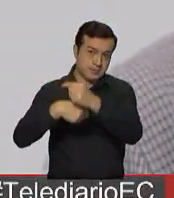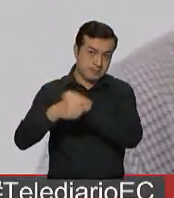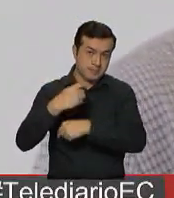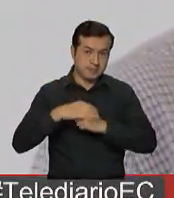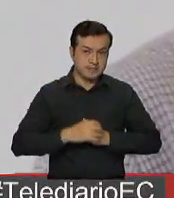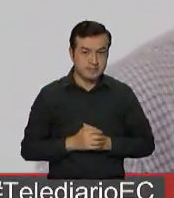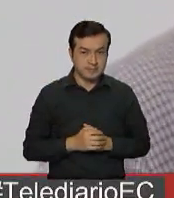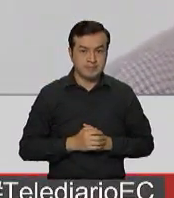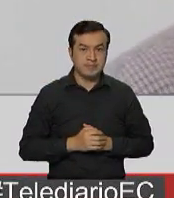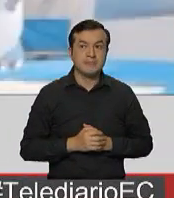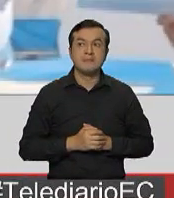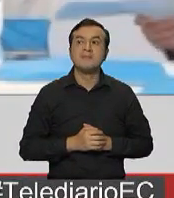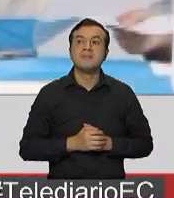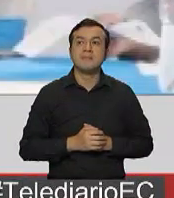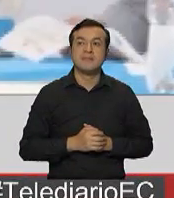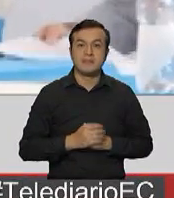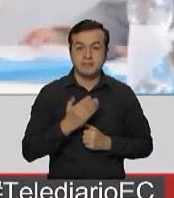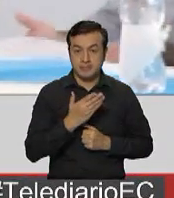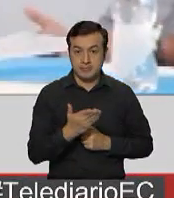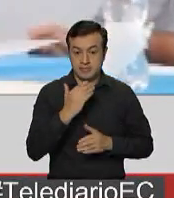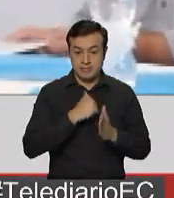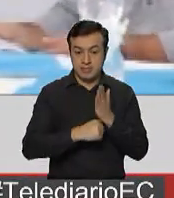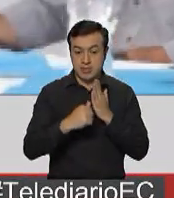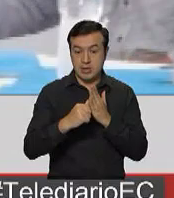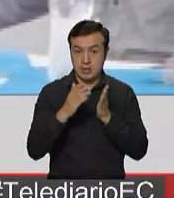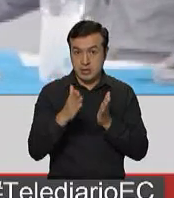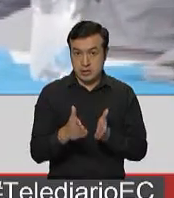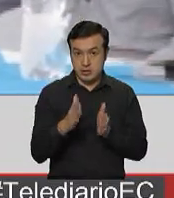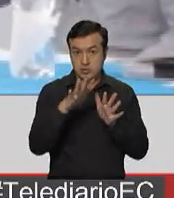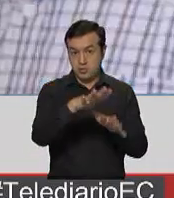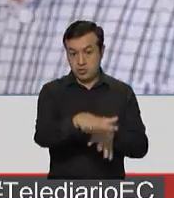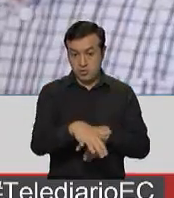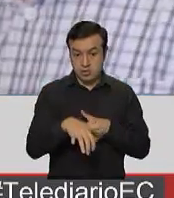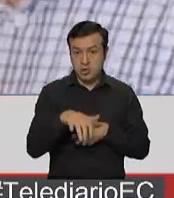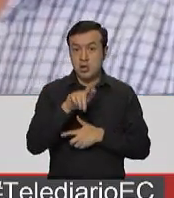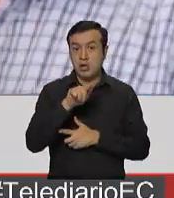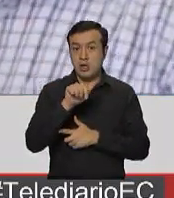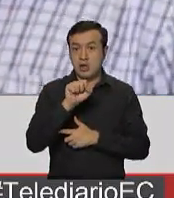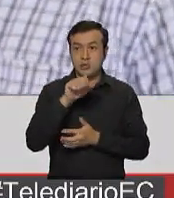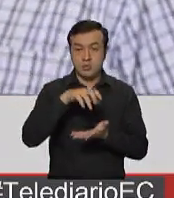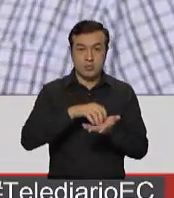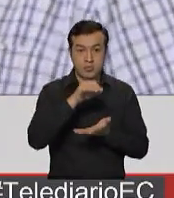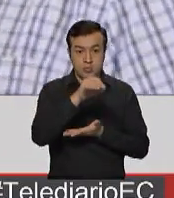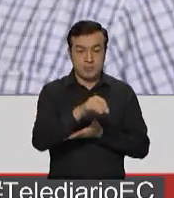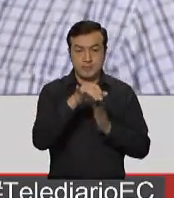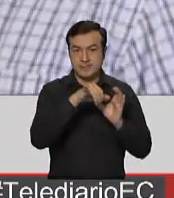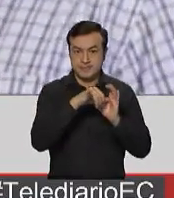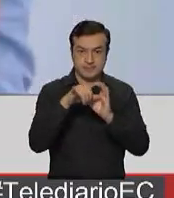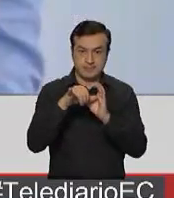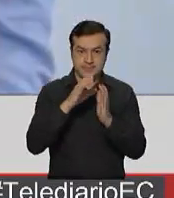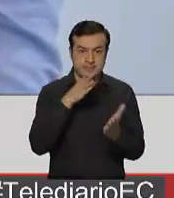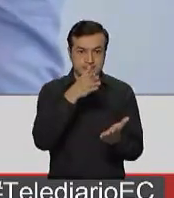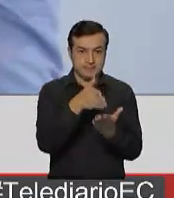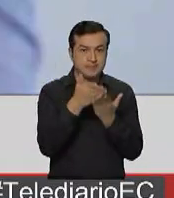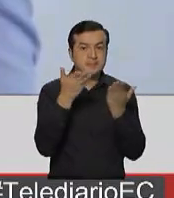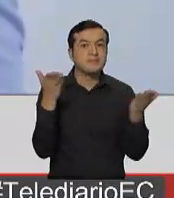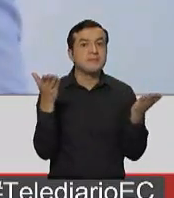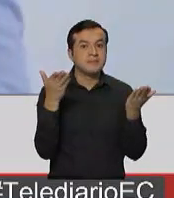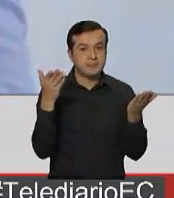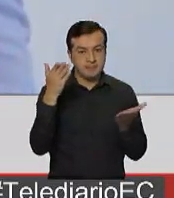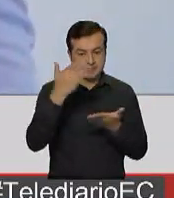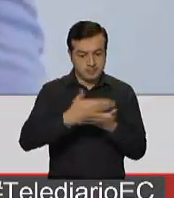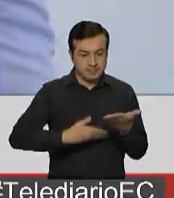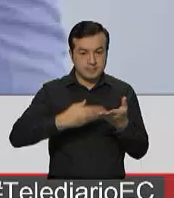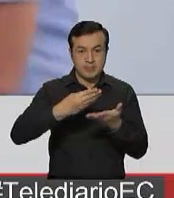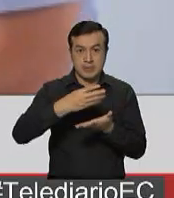Como parte de sus actividades en territorio, el ministro de Agricultura, Javier Lasso, visitó la provincia de Santa Elena. Allí realizó una adjudicación